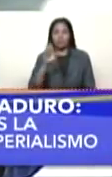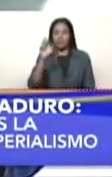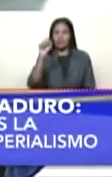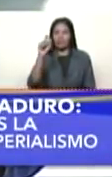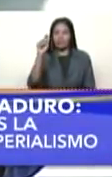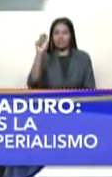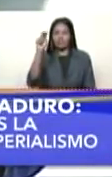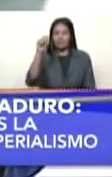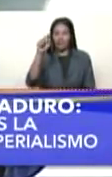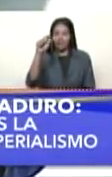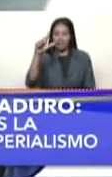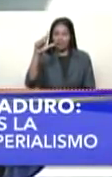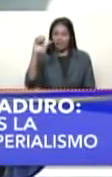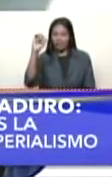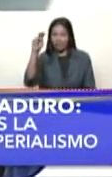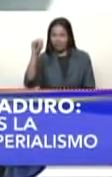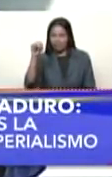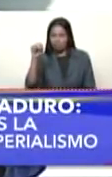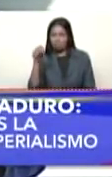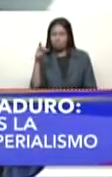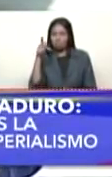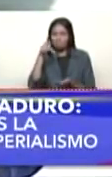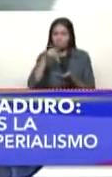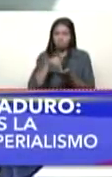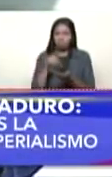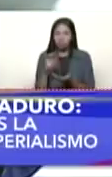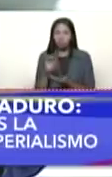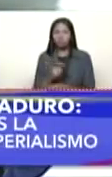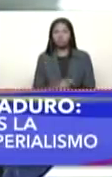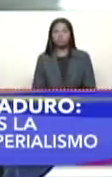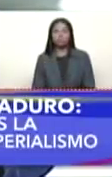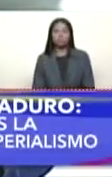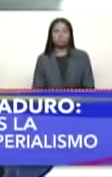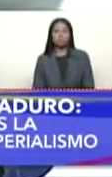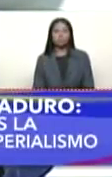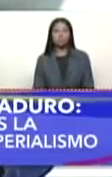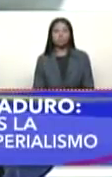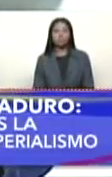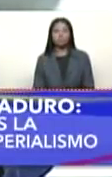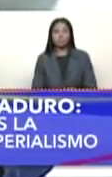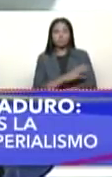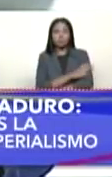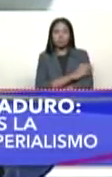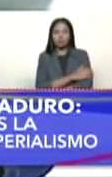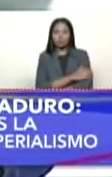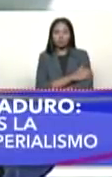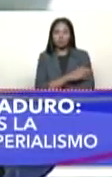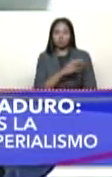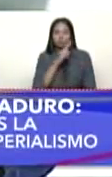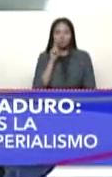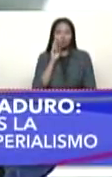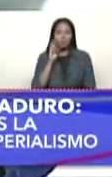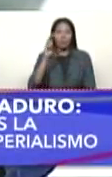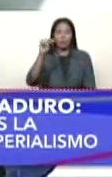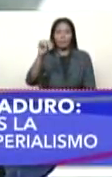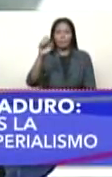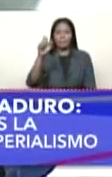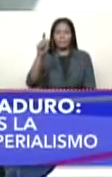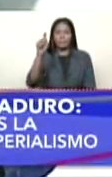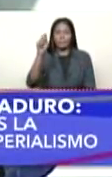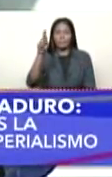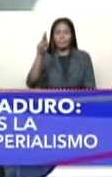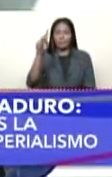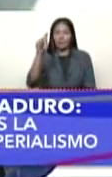de la delegación por la oposición, un señor llamado Martínez Mótola, que